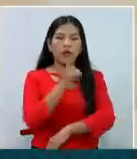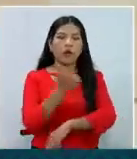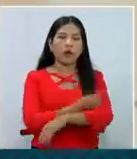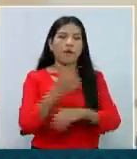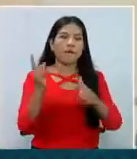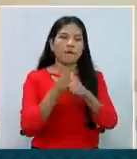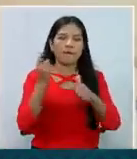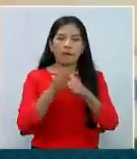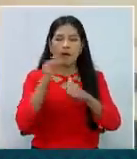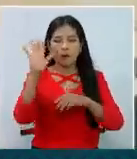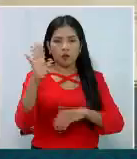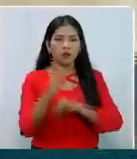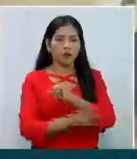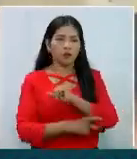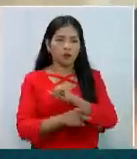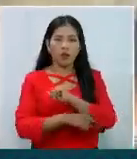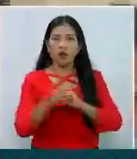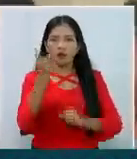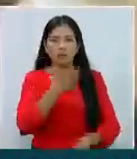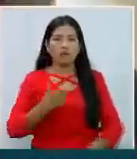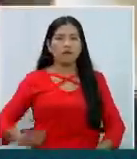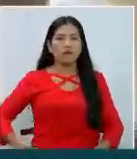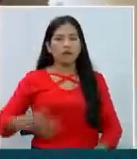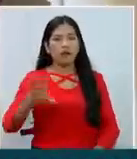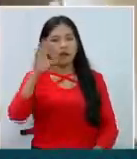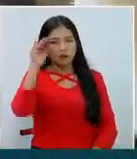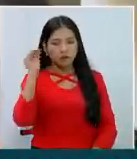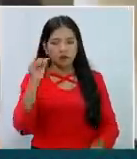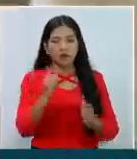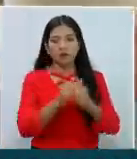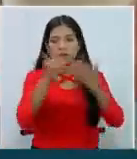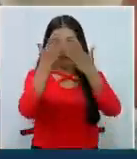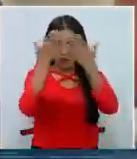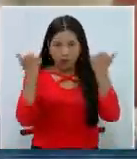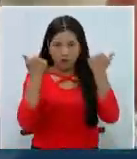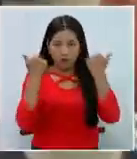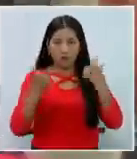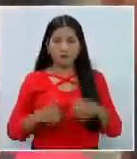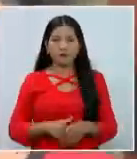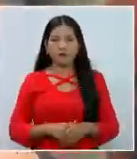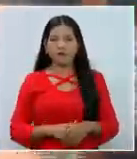país, el presidente del Estado, Luis Arce Catacora, el vicepresidente David Choquehuanca.